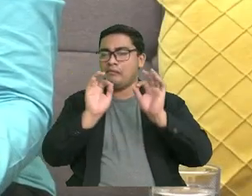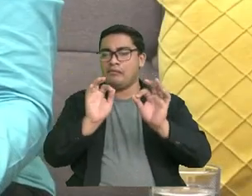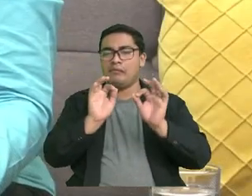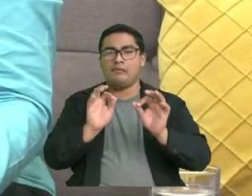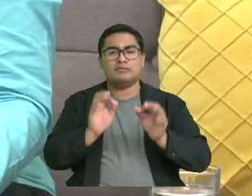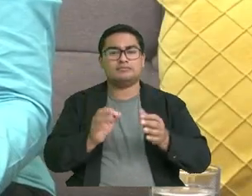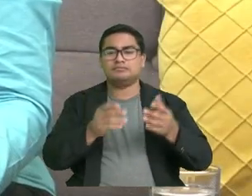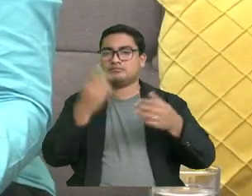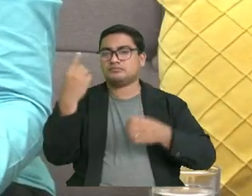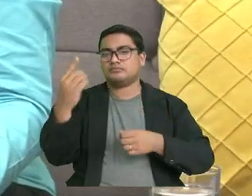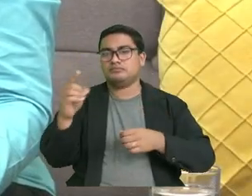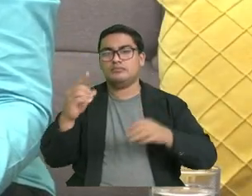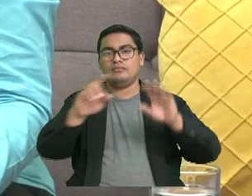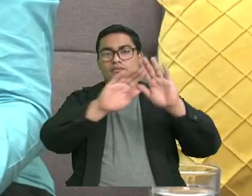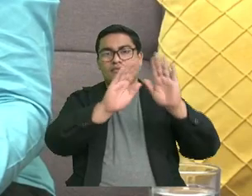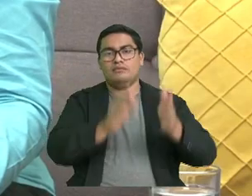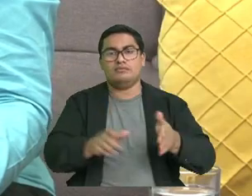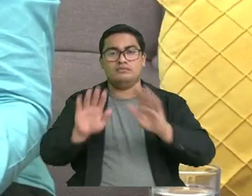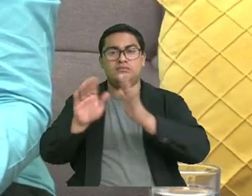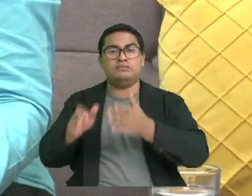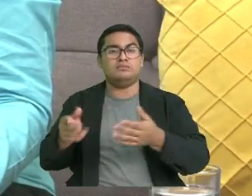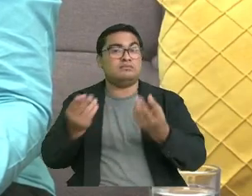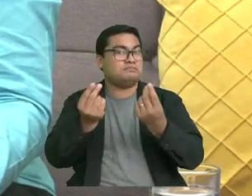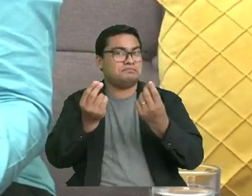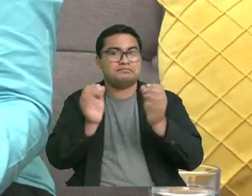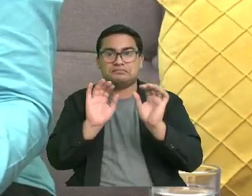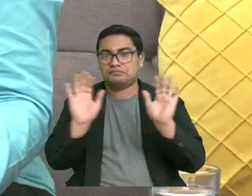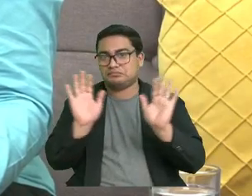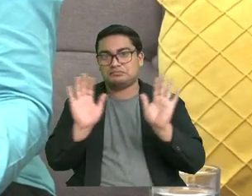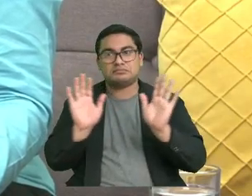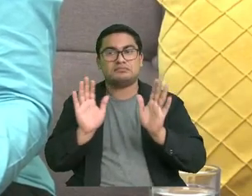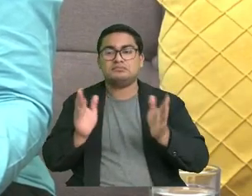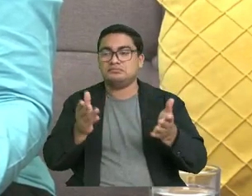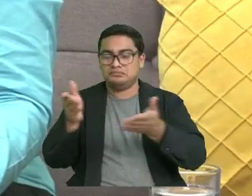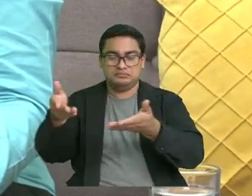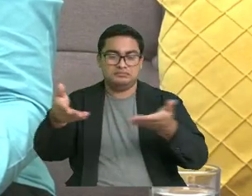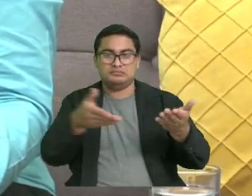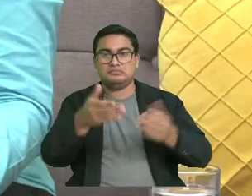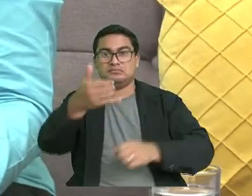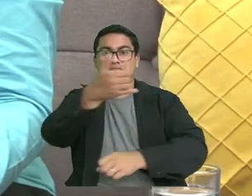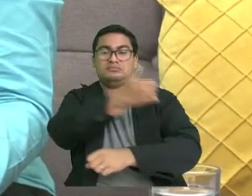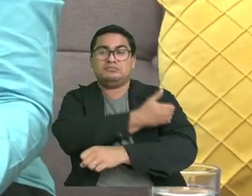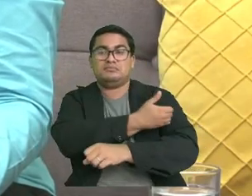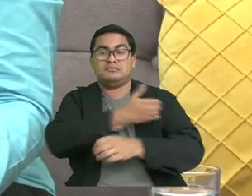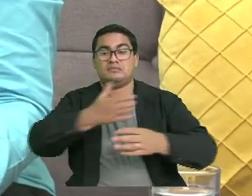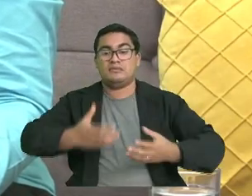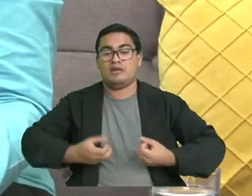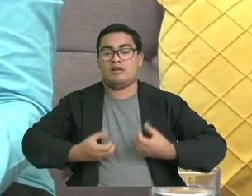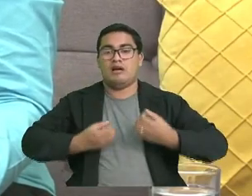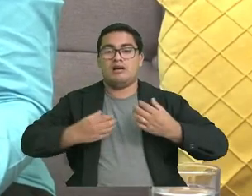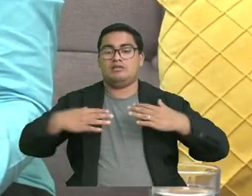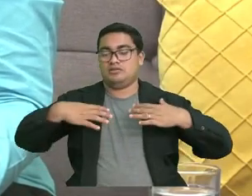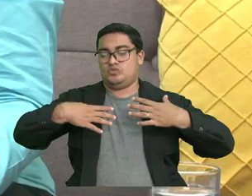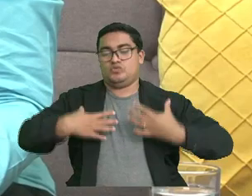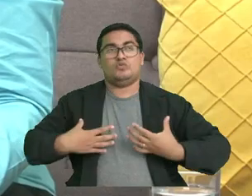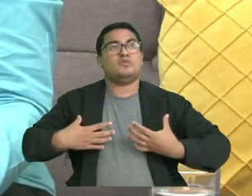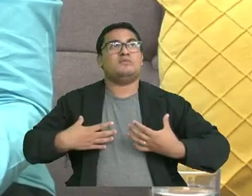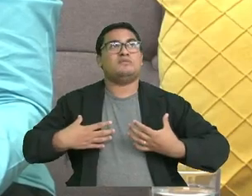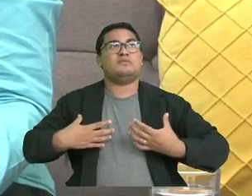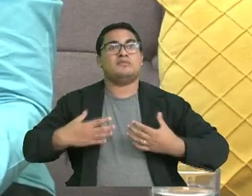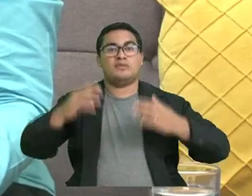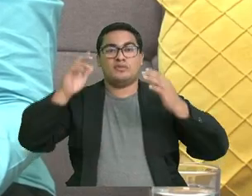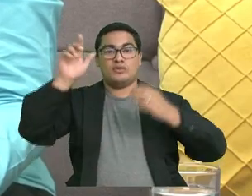ese derecho de forma gratuita. Un cáncer de mama. Claro.